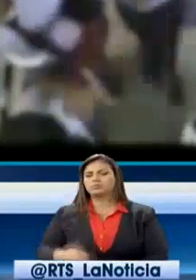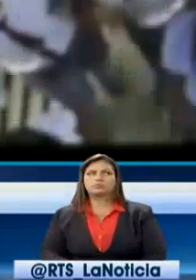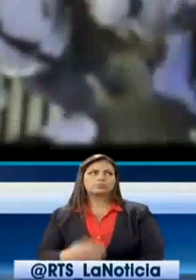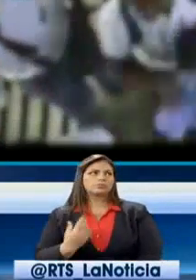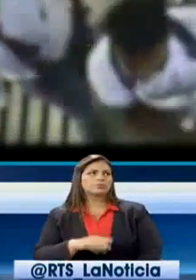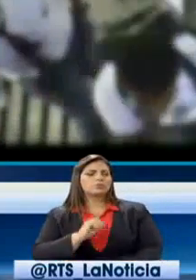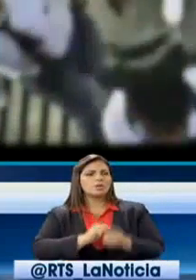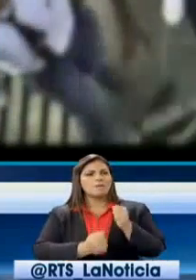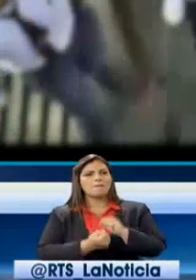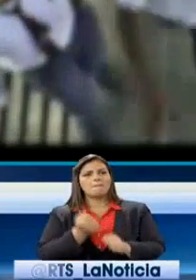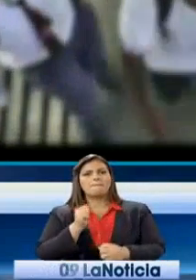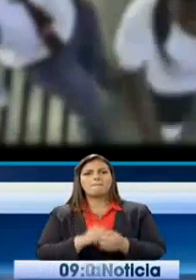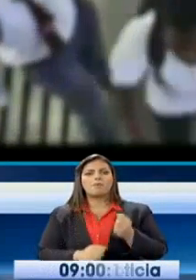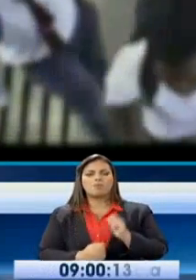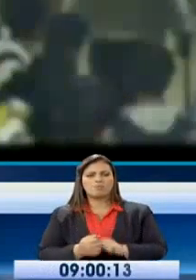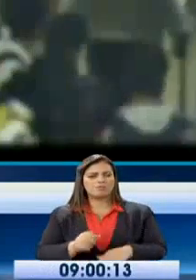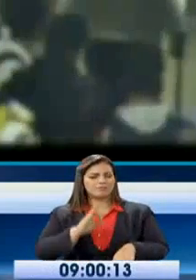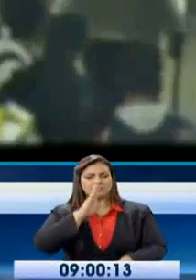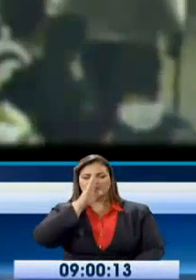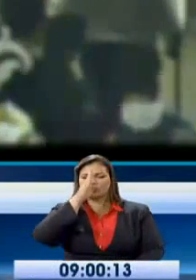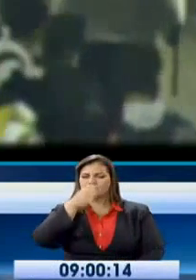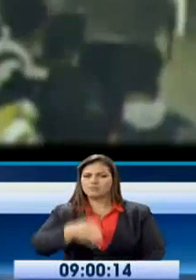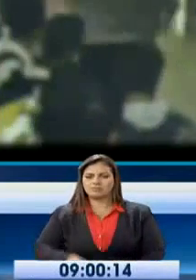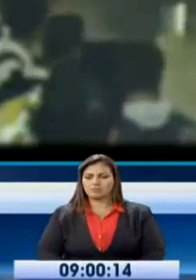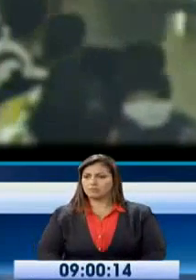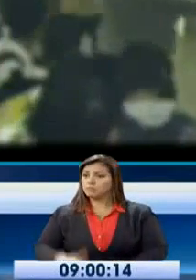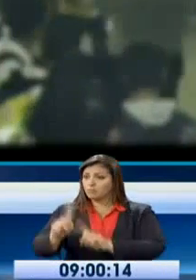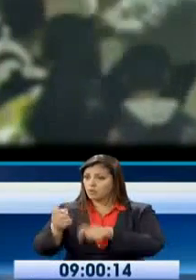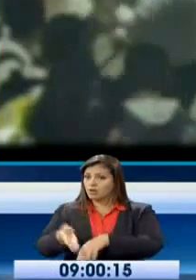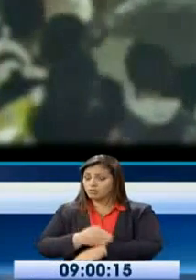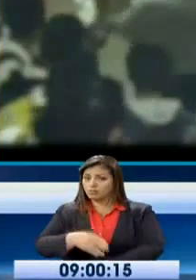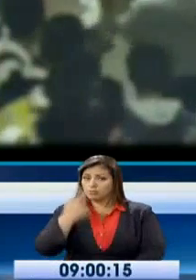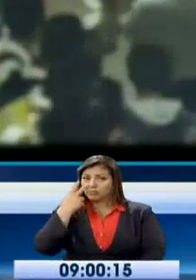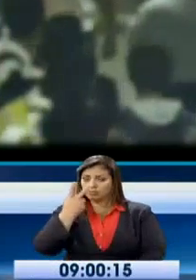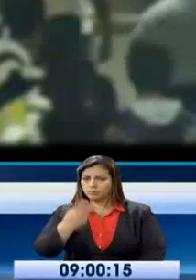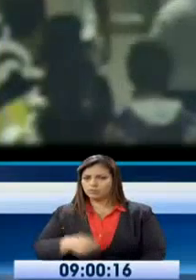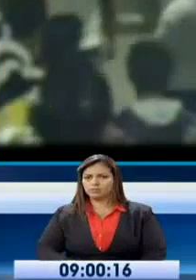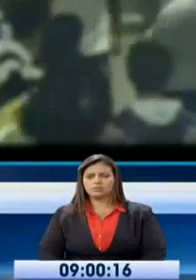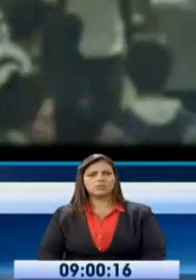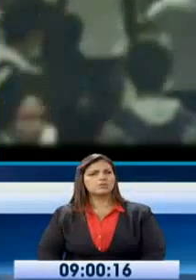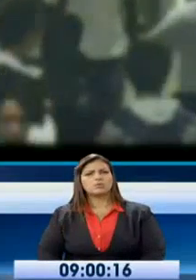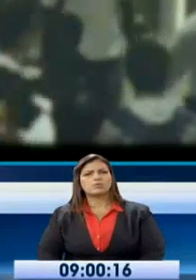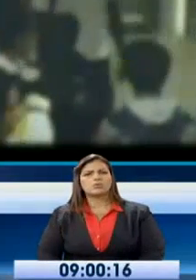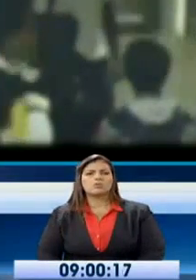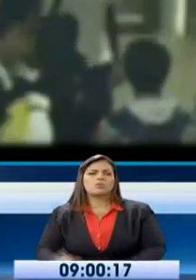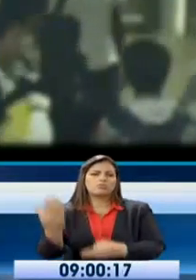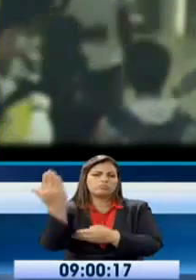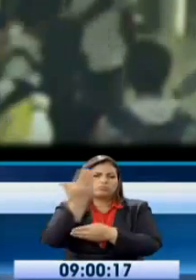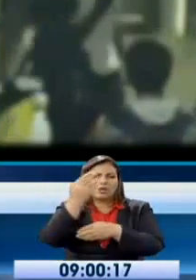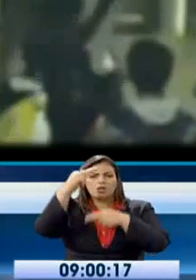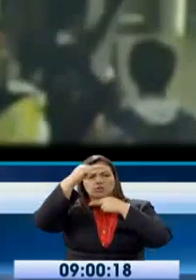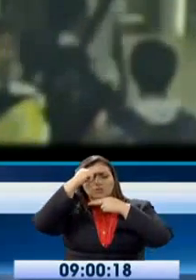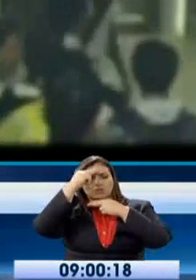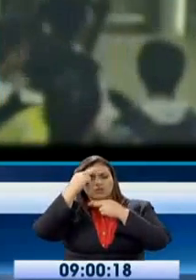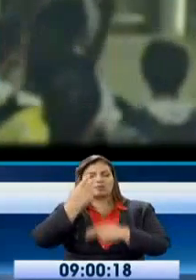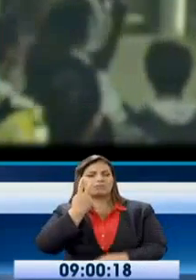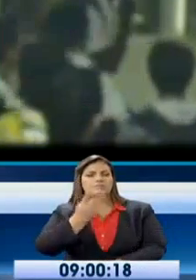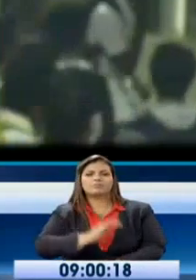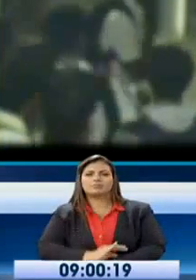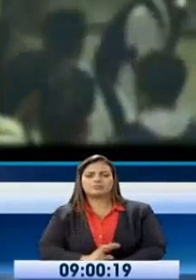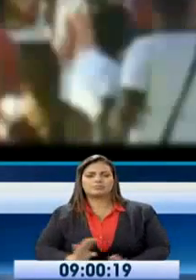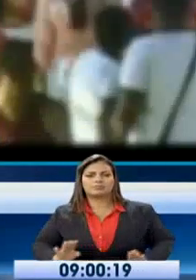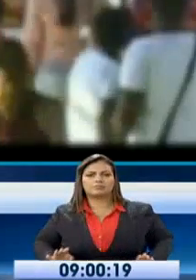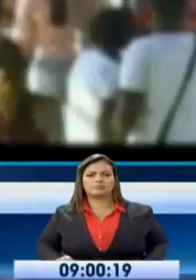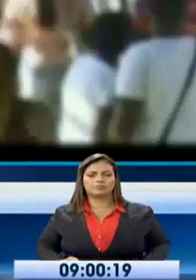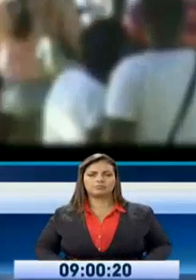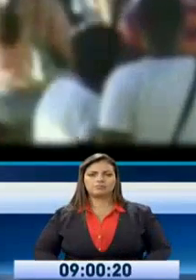sucede eso siempre. ¿Usted ha visto? ¿Usted ha visto eso? No he visto, pero he visto por los medios de televisión. Siempre,